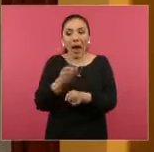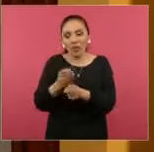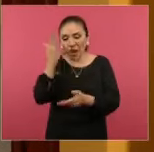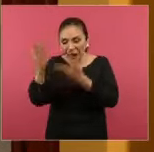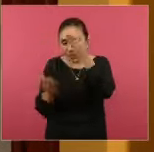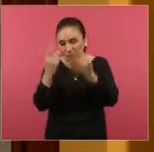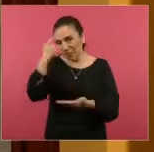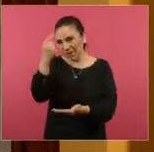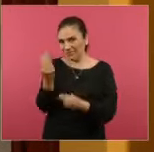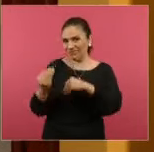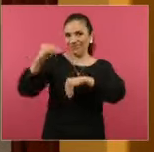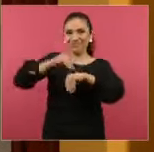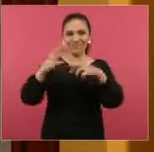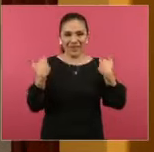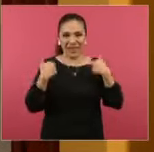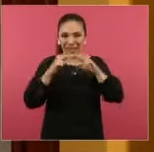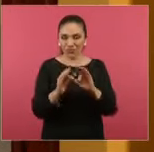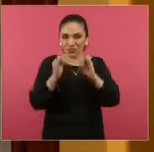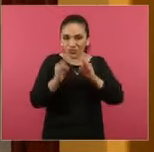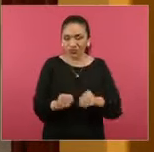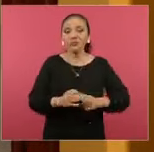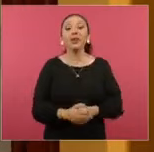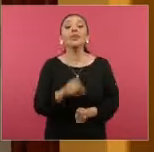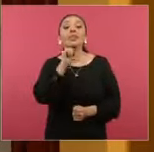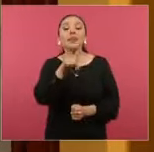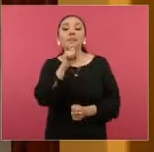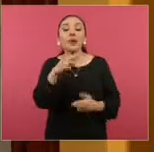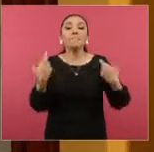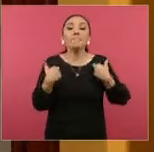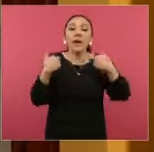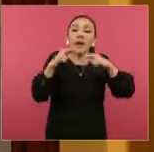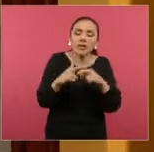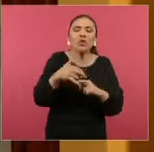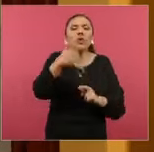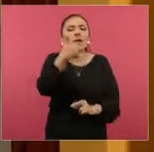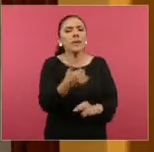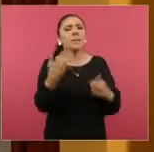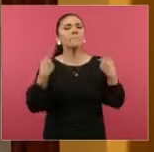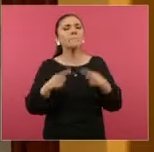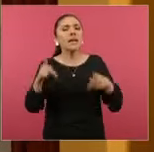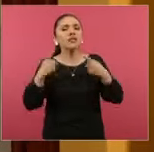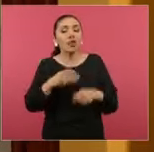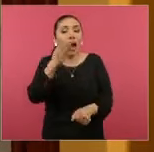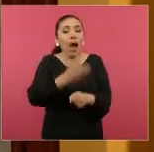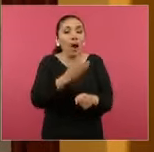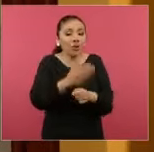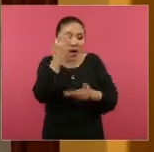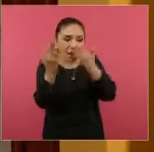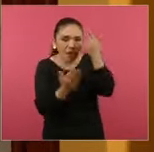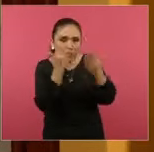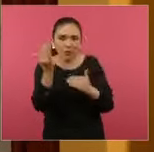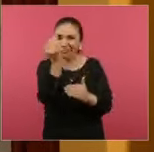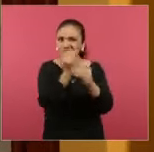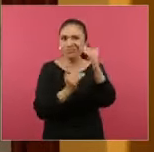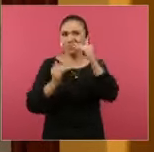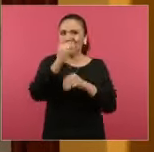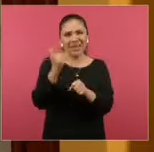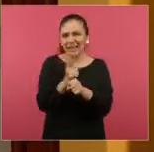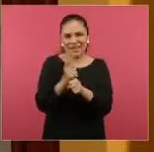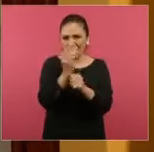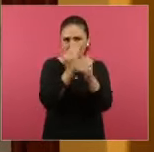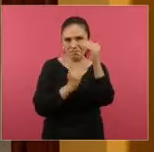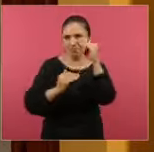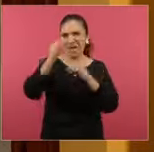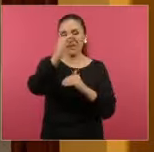formación, maestros y personas que están cursando estudios de posgrado y que por lo